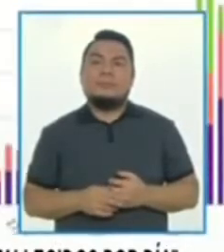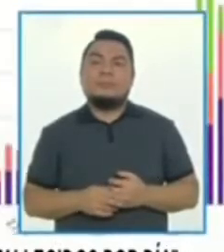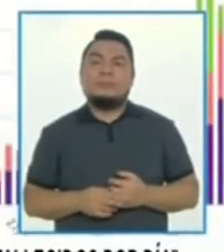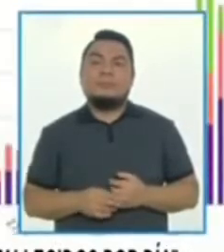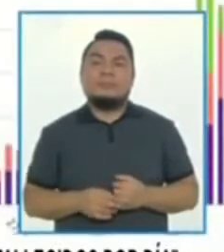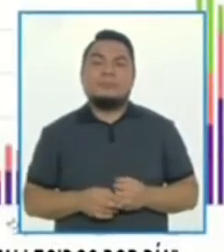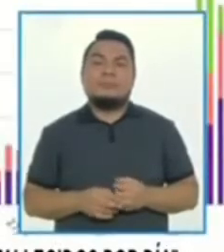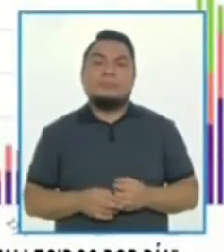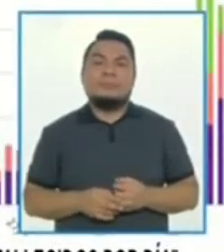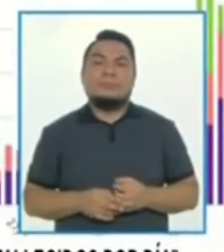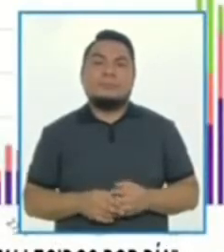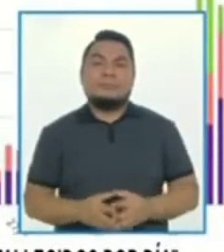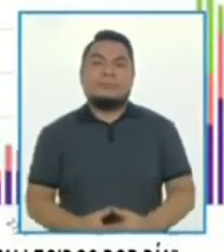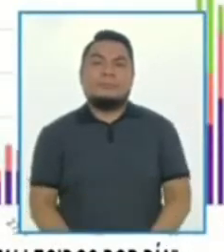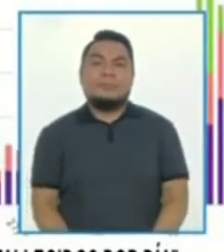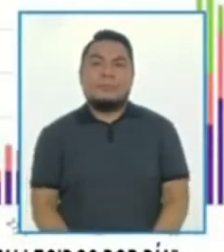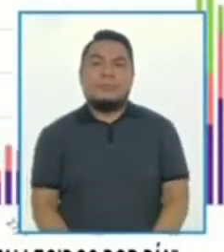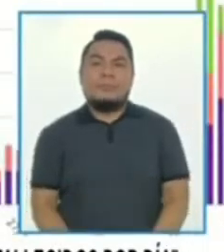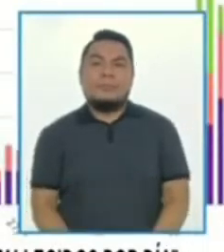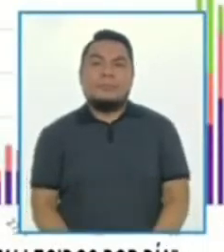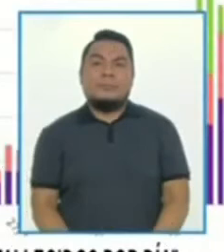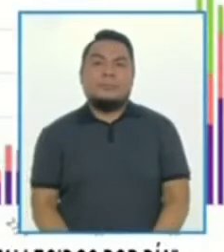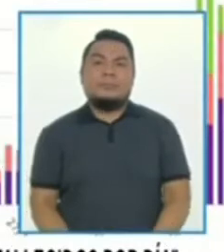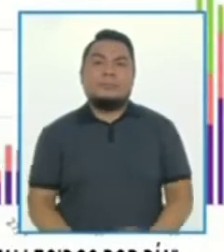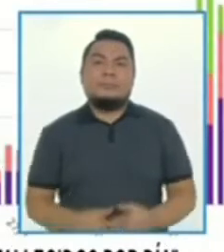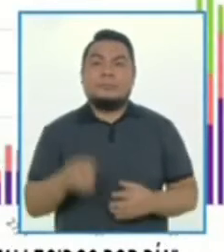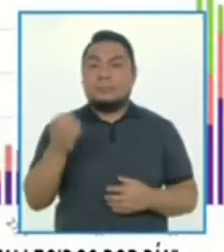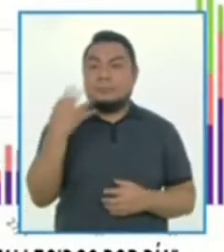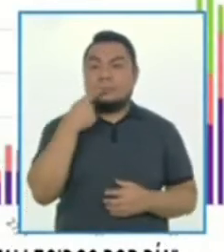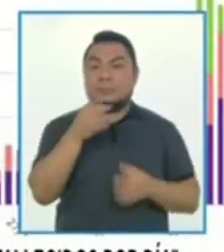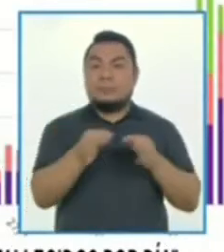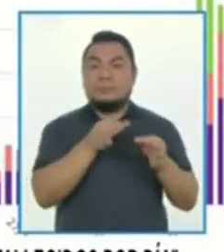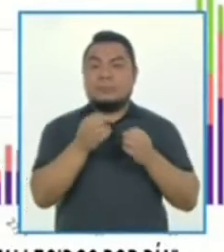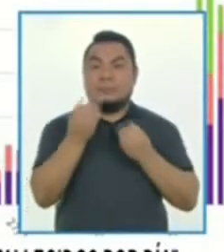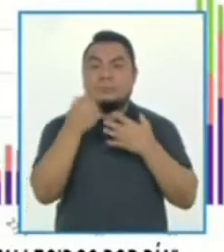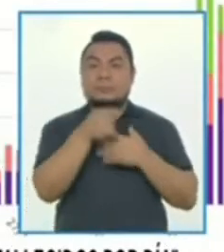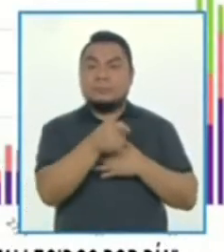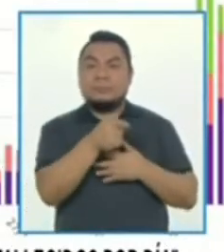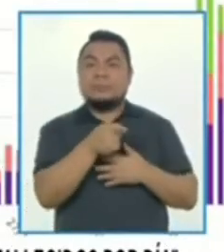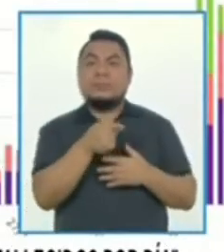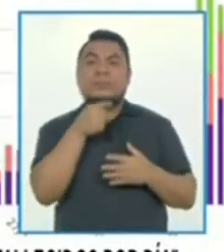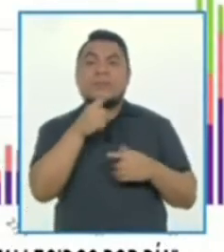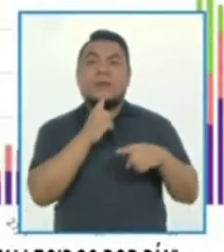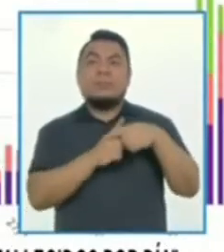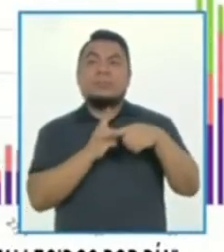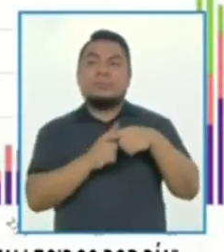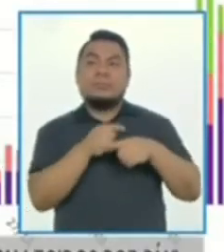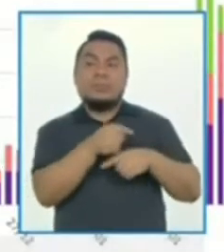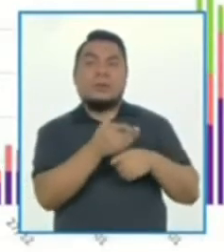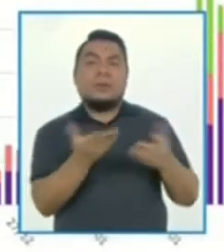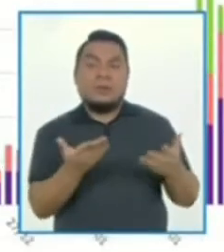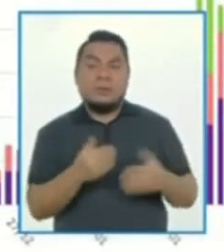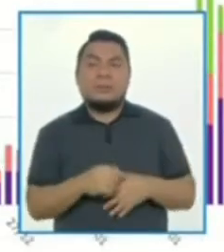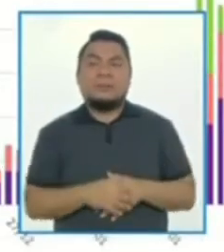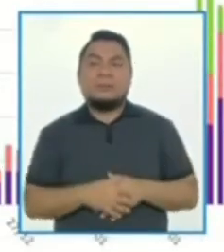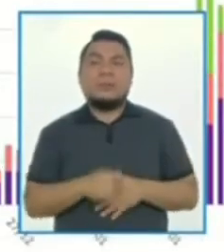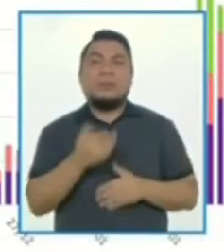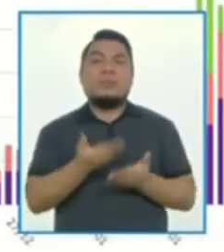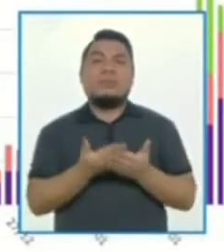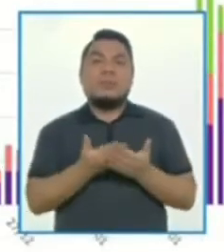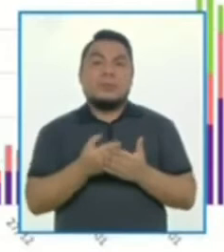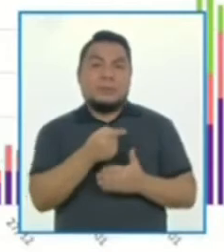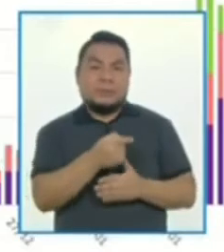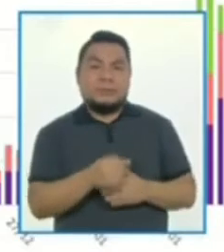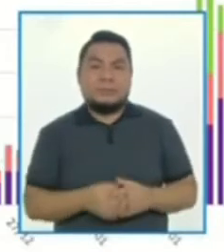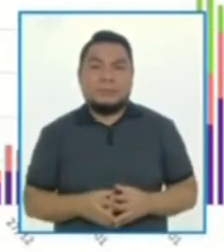explicar cómo interpretar o cómo entender sobre los nuevos casos positivos por el tipo de pruebas